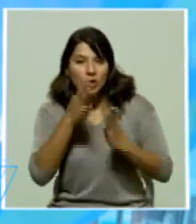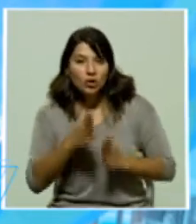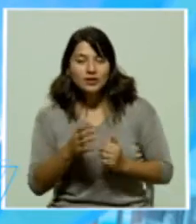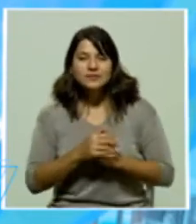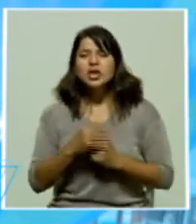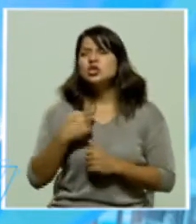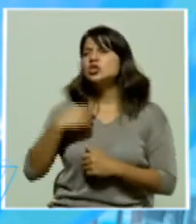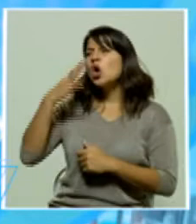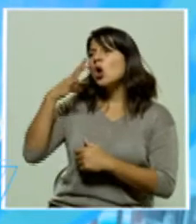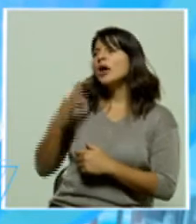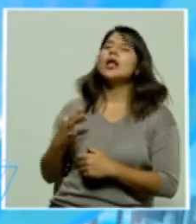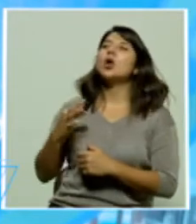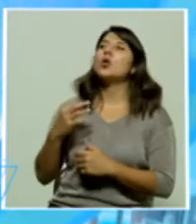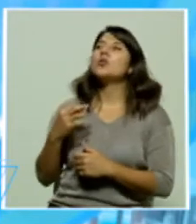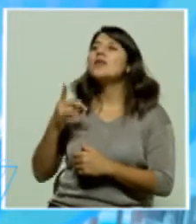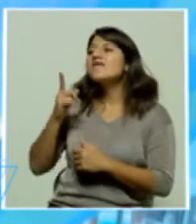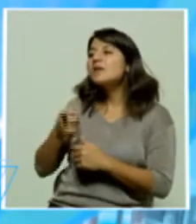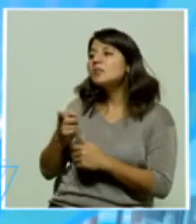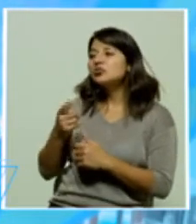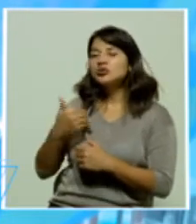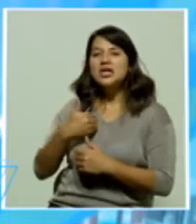los retos profesionales, pero